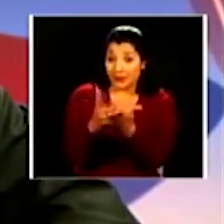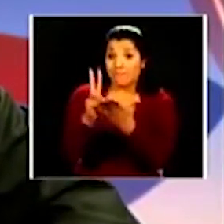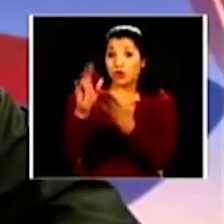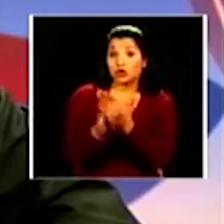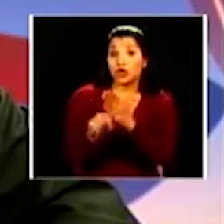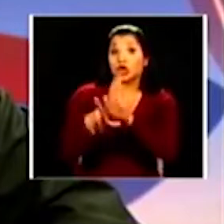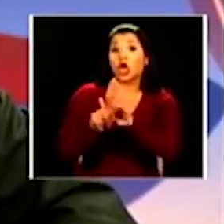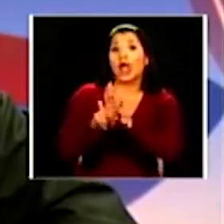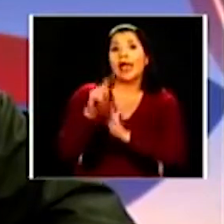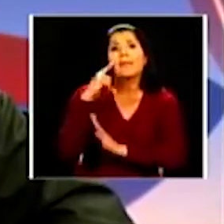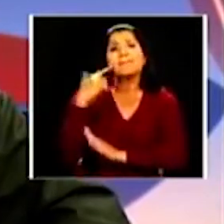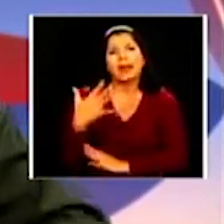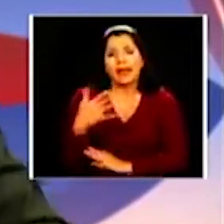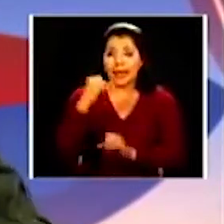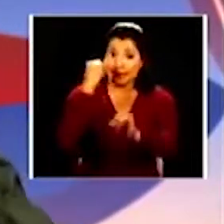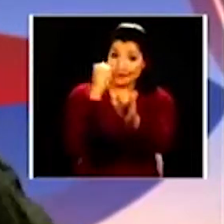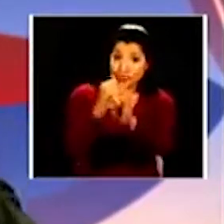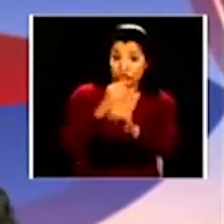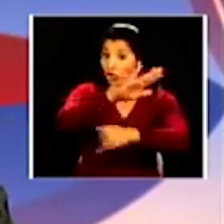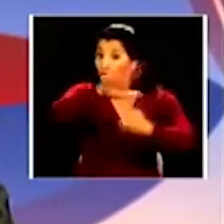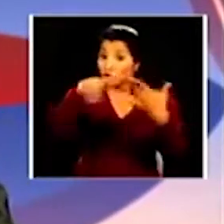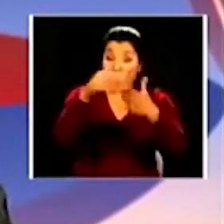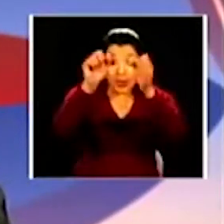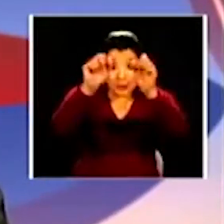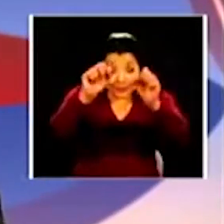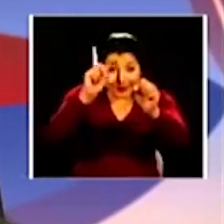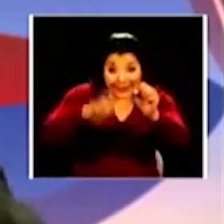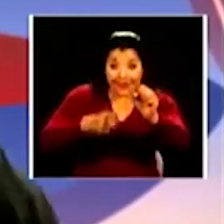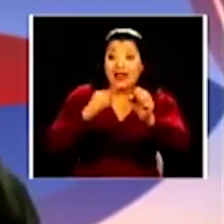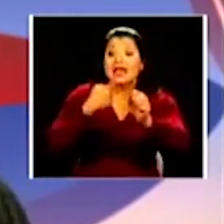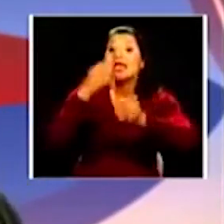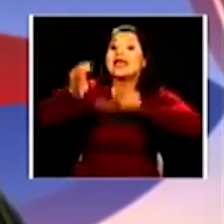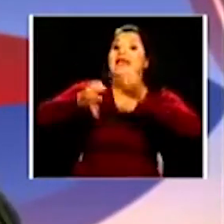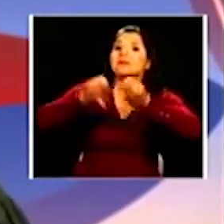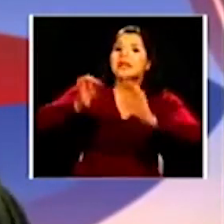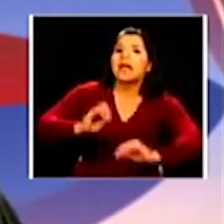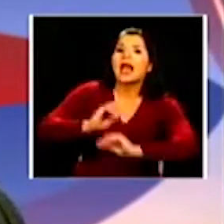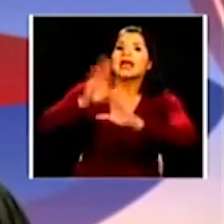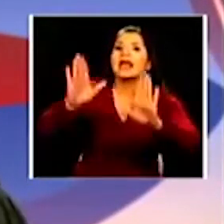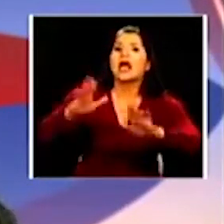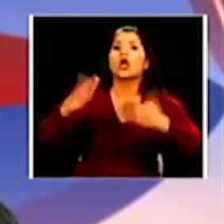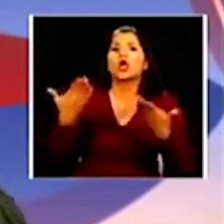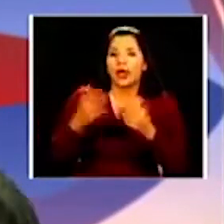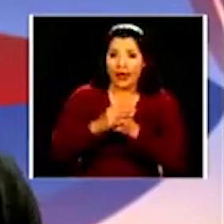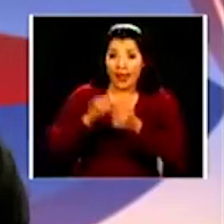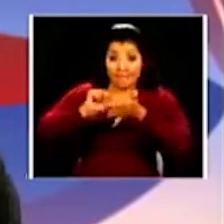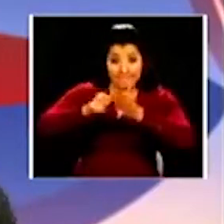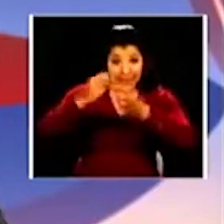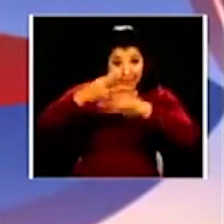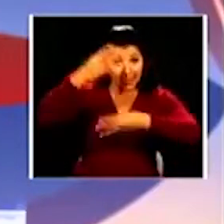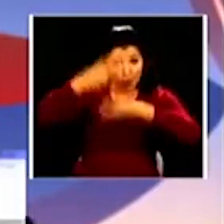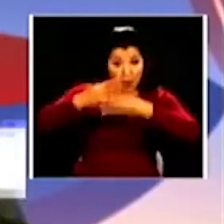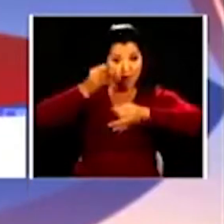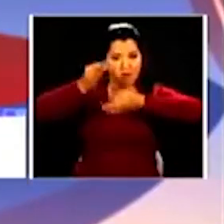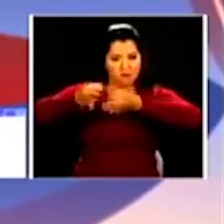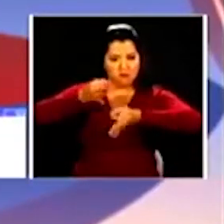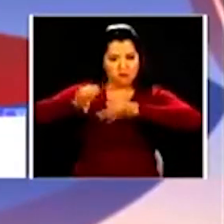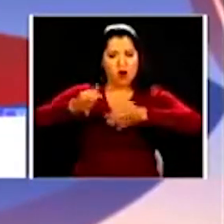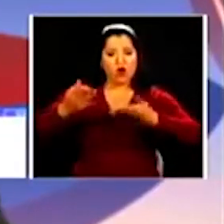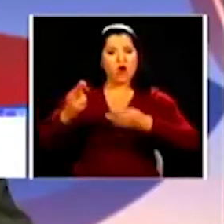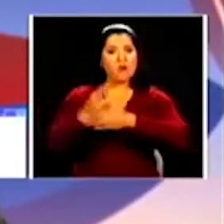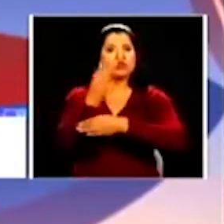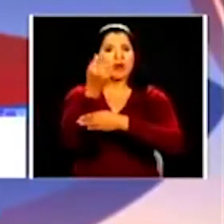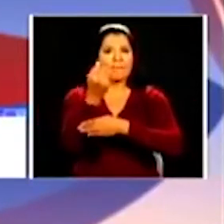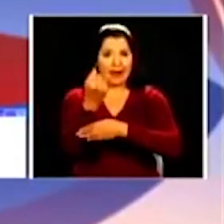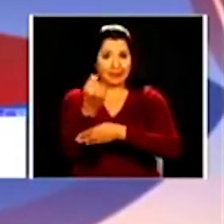las instituciones todas tengan que decir claramente en sus páginas web en qué se gasta el dinero de los costarricenses. Y también presenté otro proyecto de ley